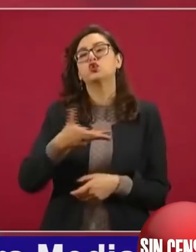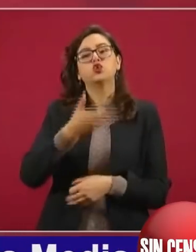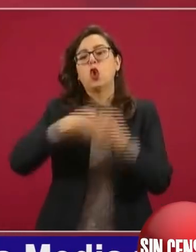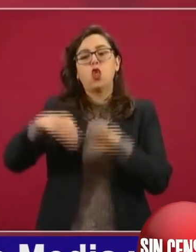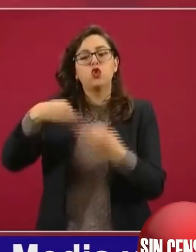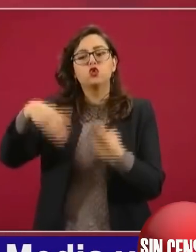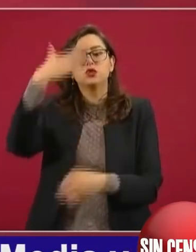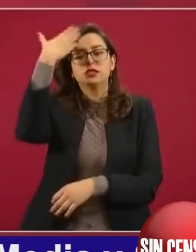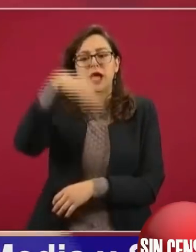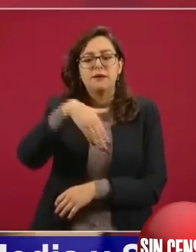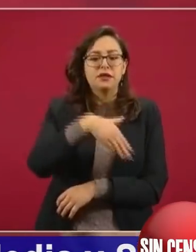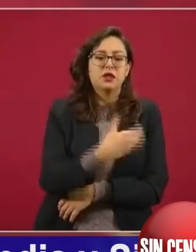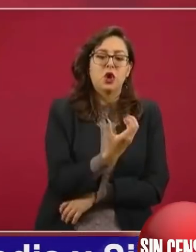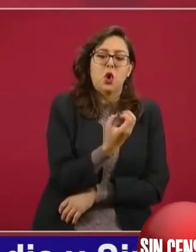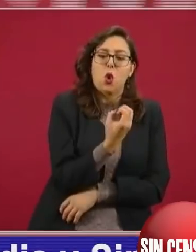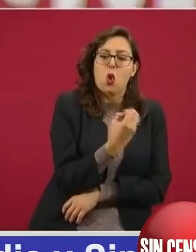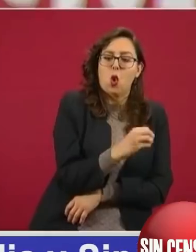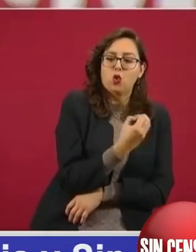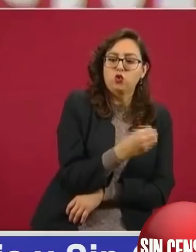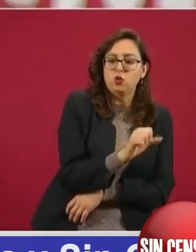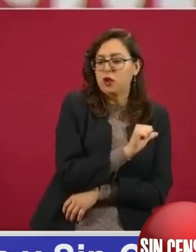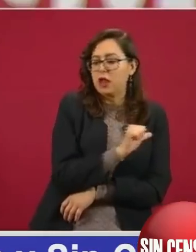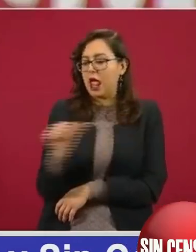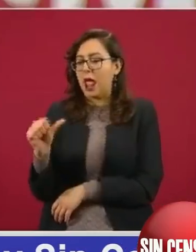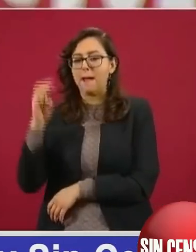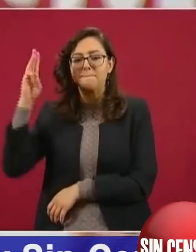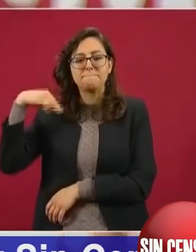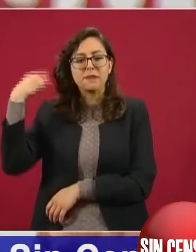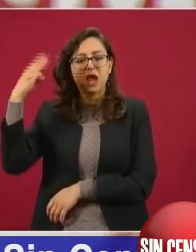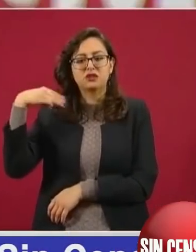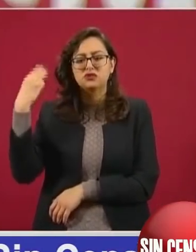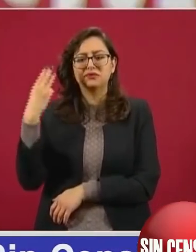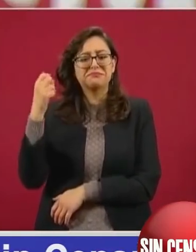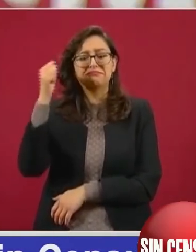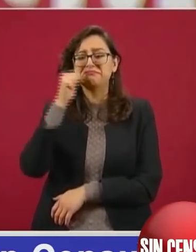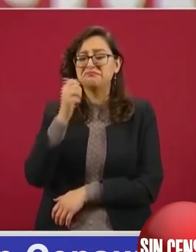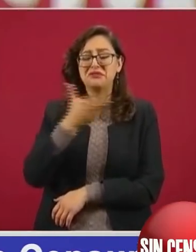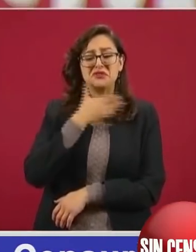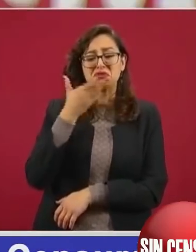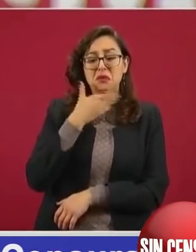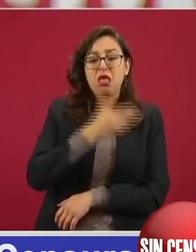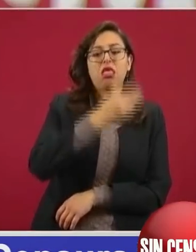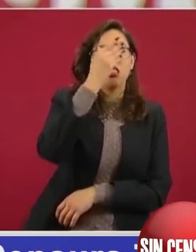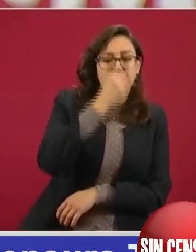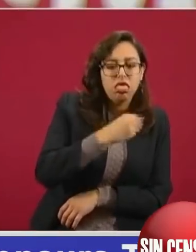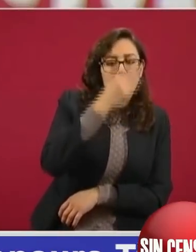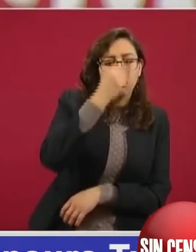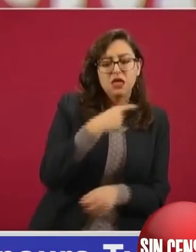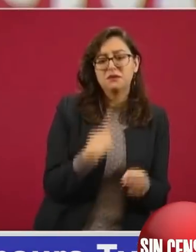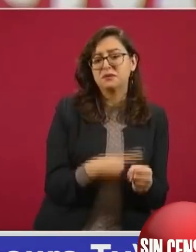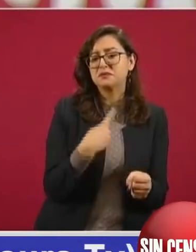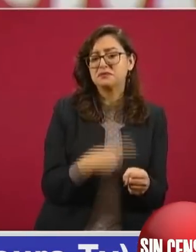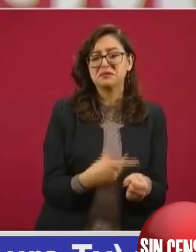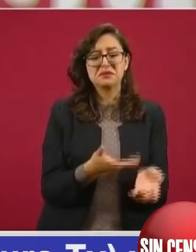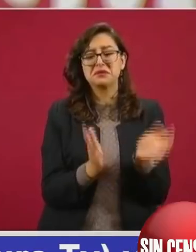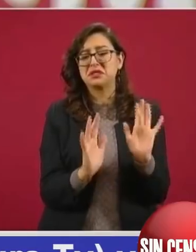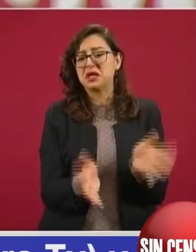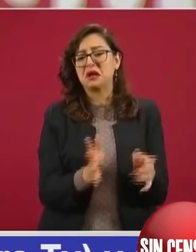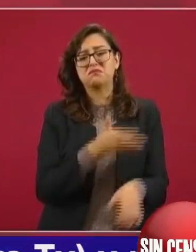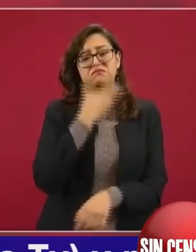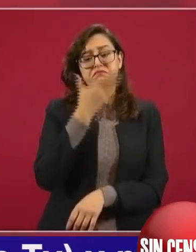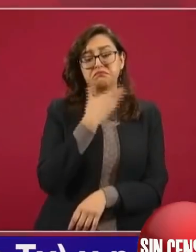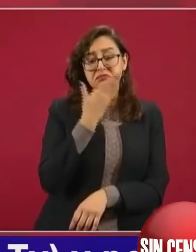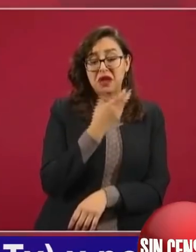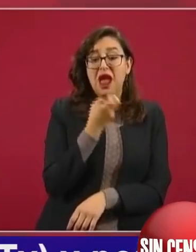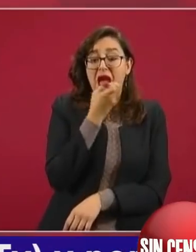octubre de un año y marzo del siguiente año. Entonces es un escenario previsible también para el